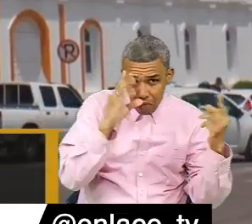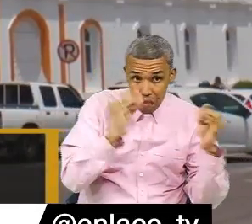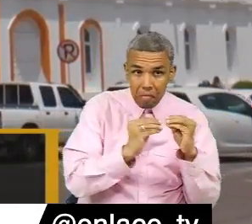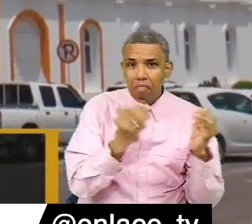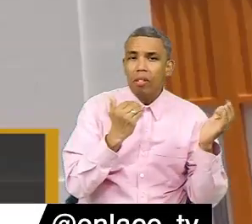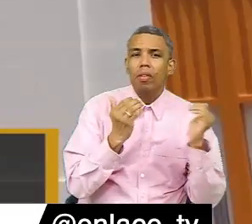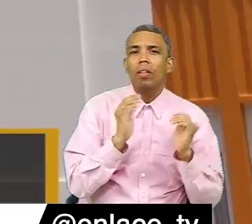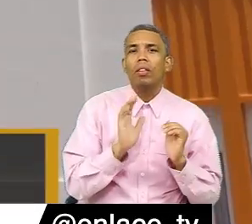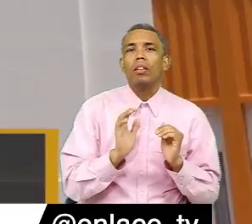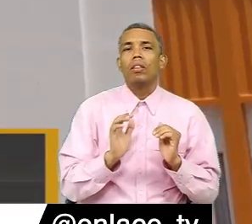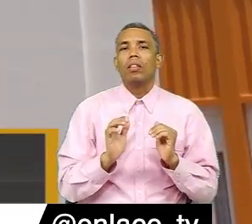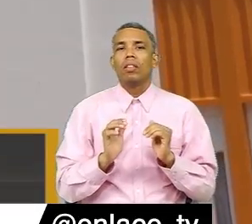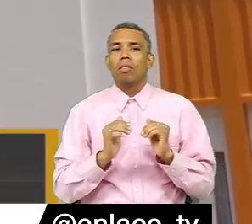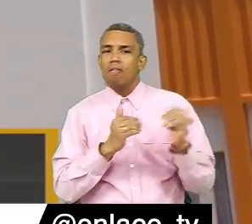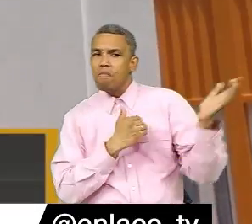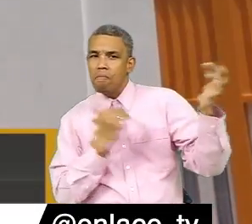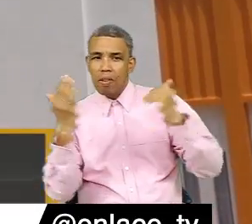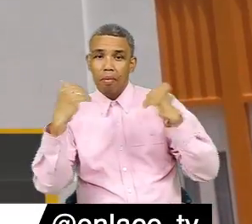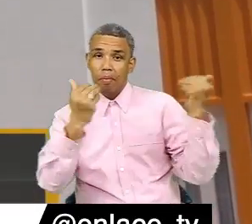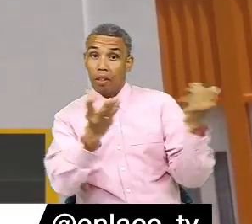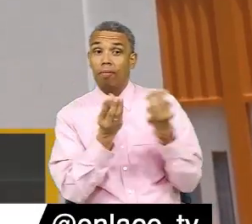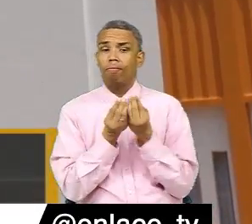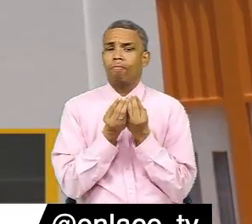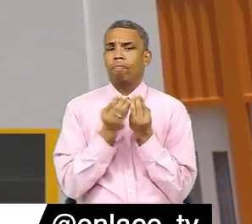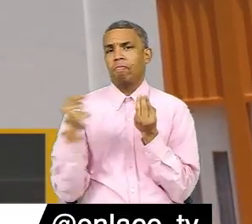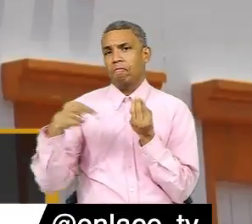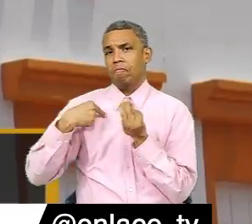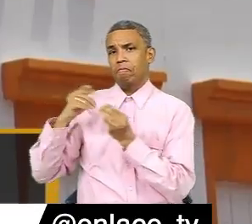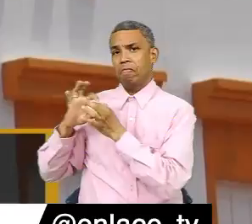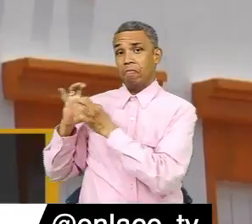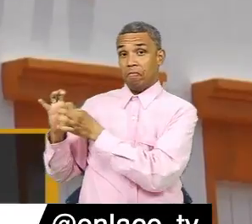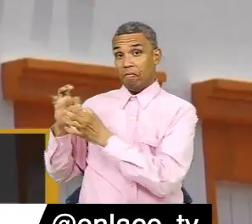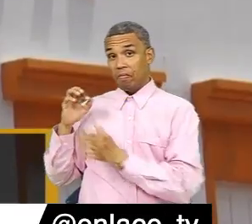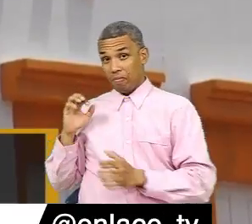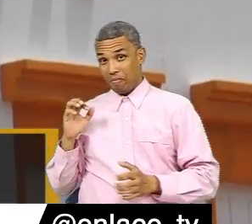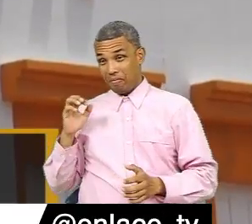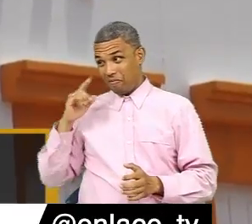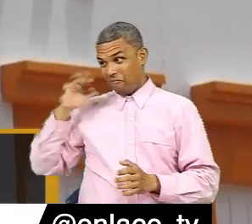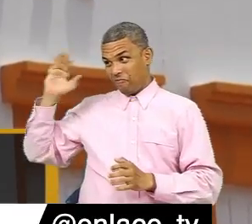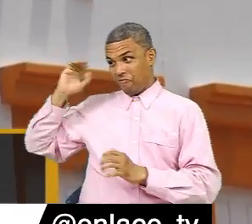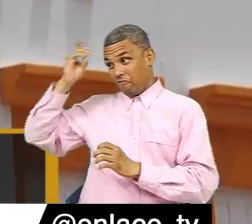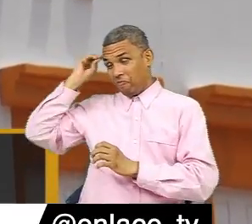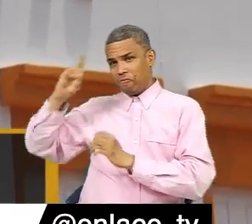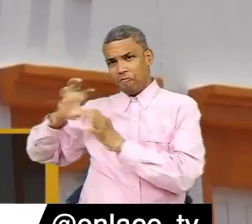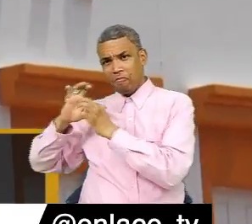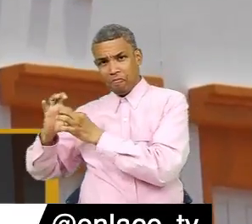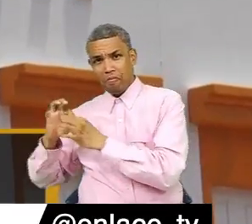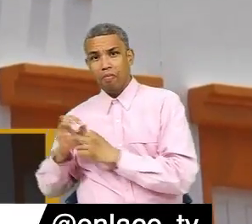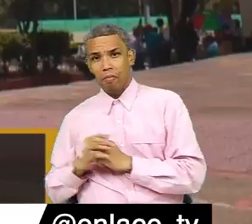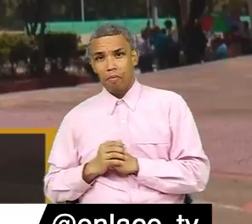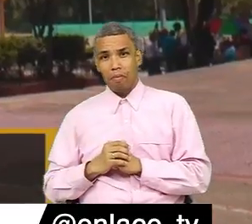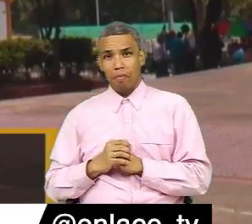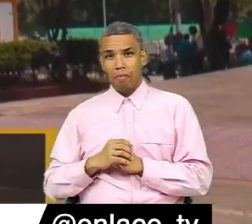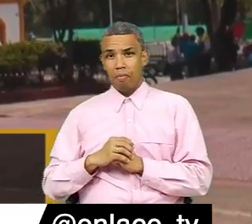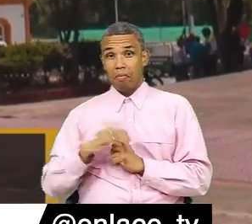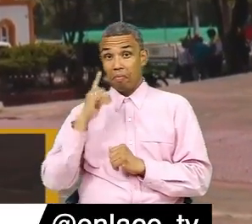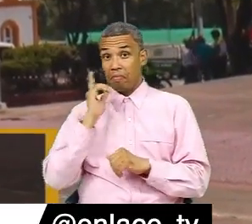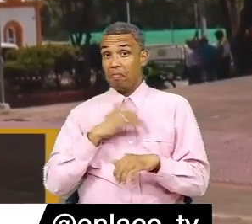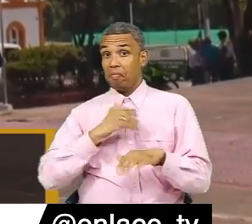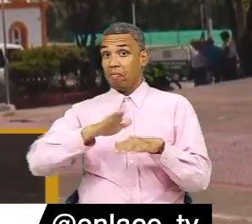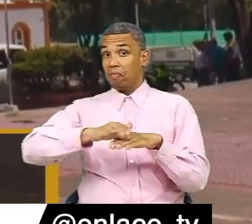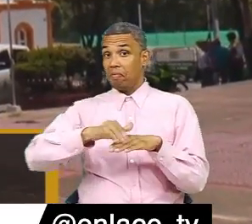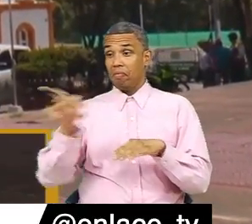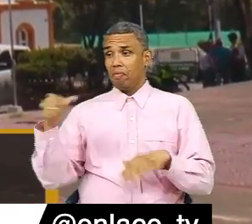renuncia de la mayoría del gabinete municipal, el representante del Partido Liberal dijo que el alcalde Darío Echeverry es autónomo de los cambios en